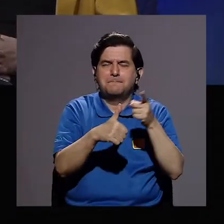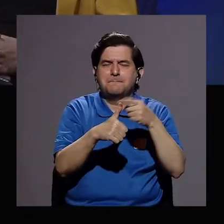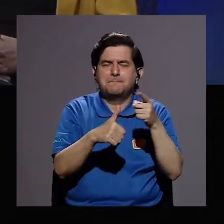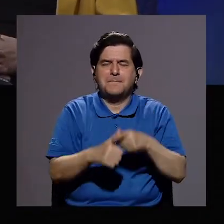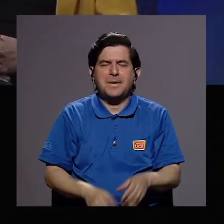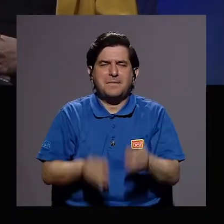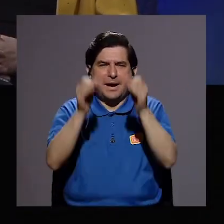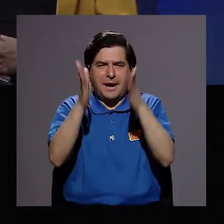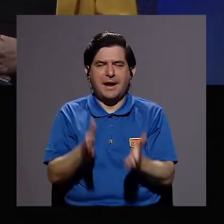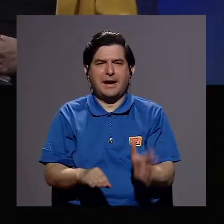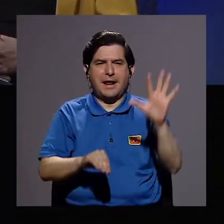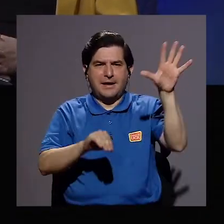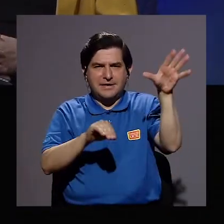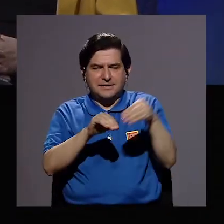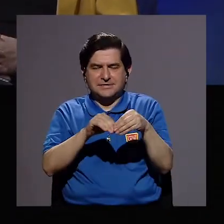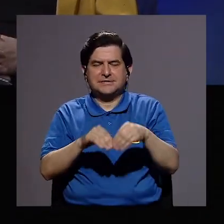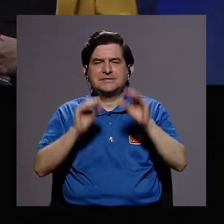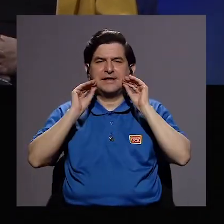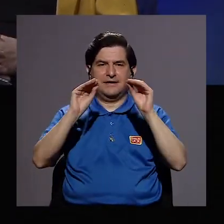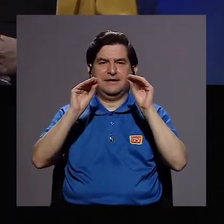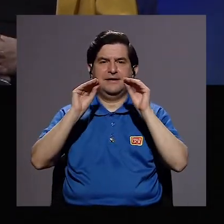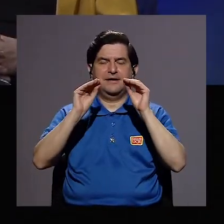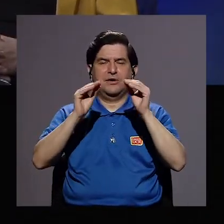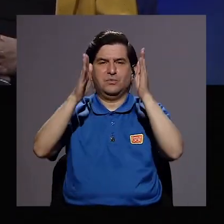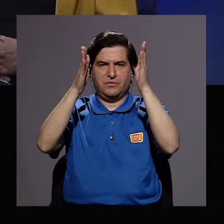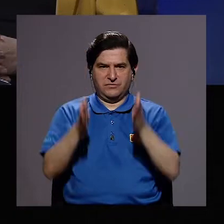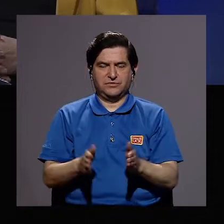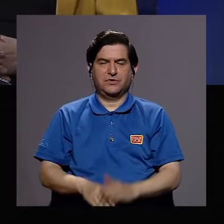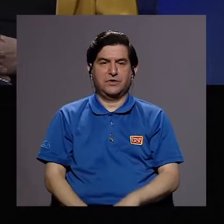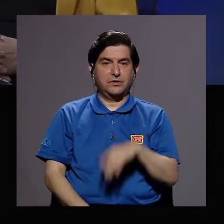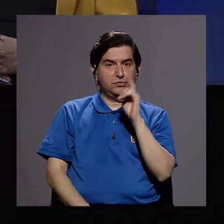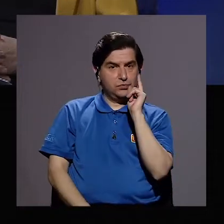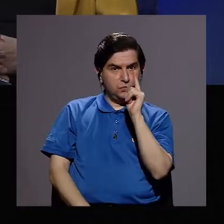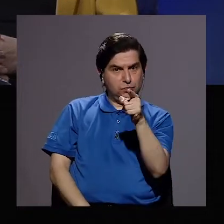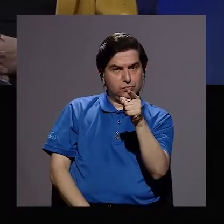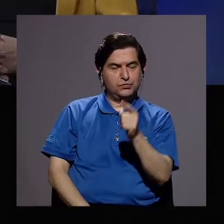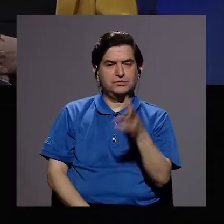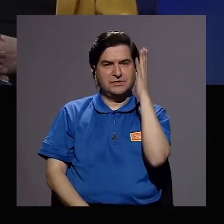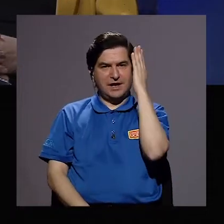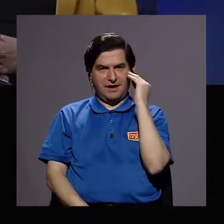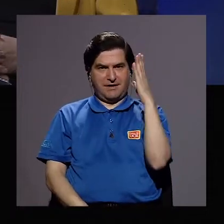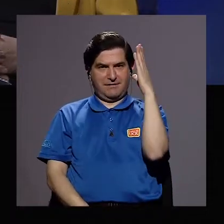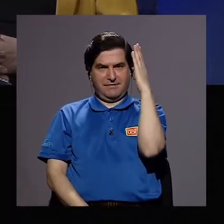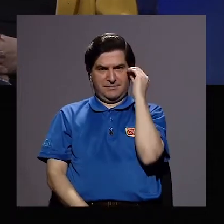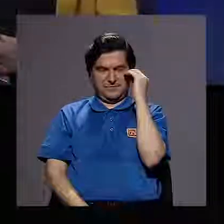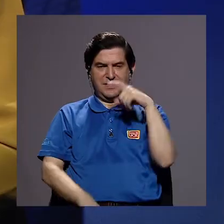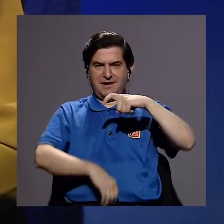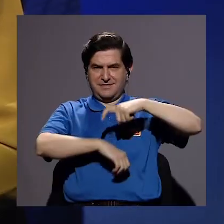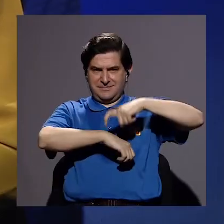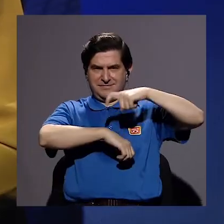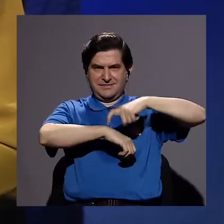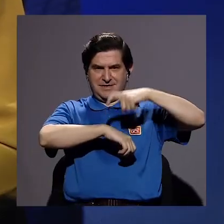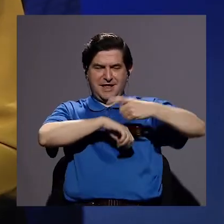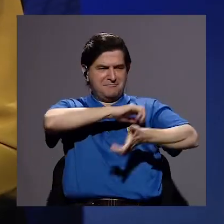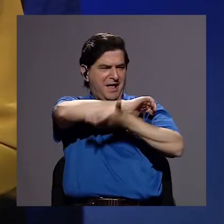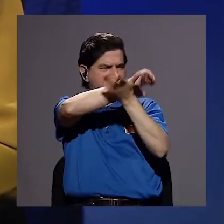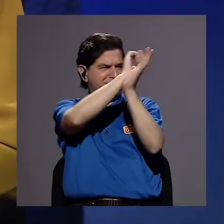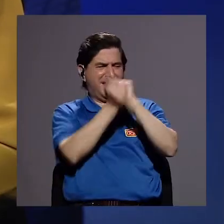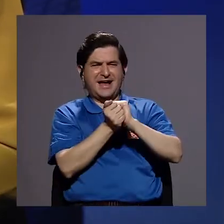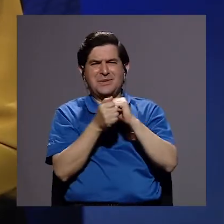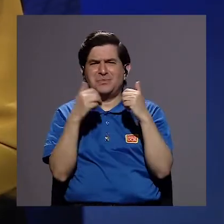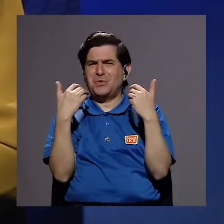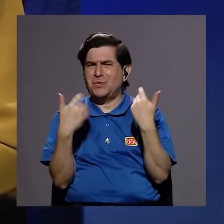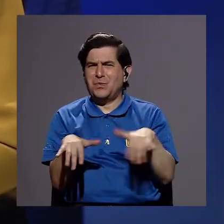primeras juristas que se incorporaban a la docencia. A usted le correspondió vivir una etapa de